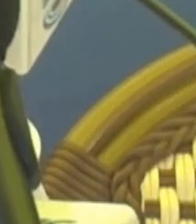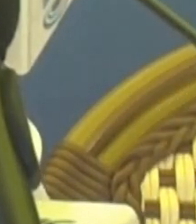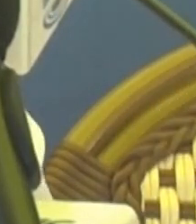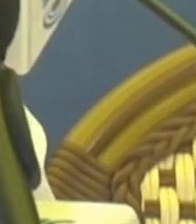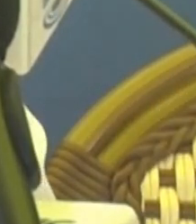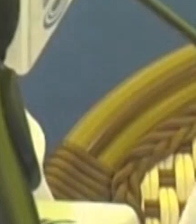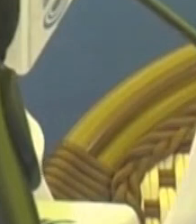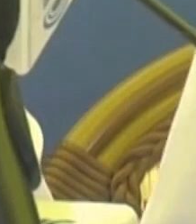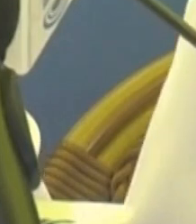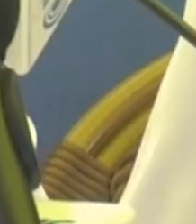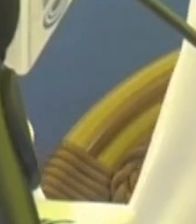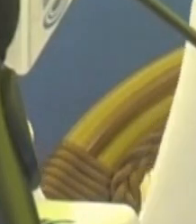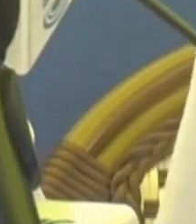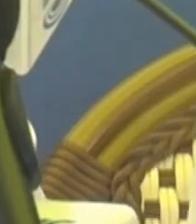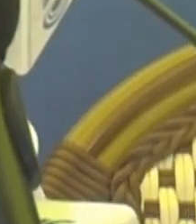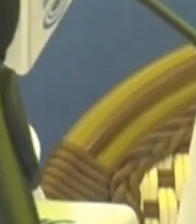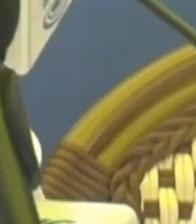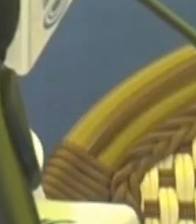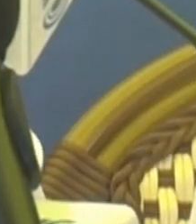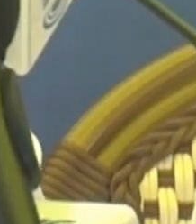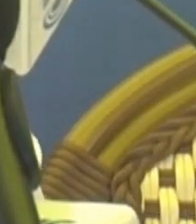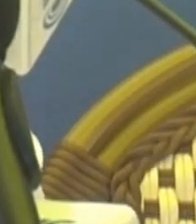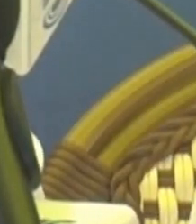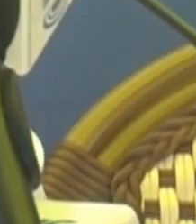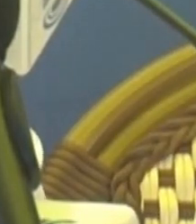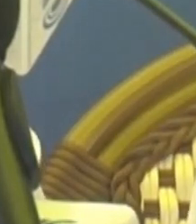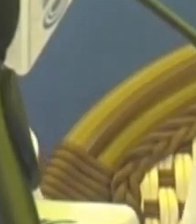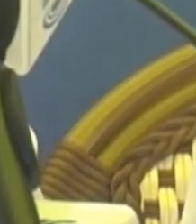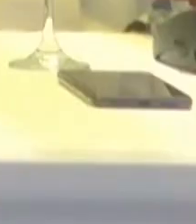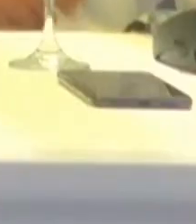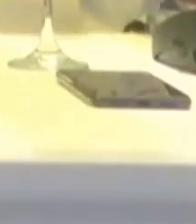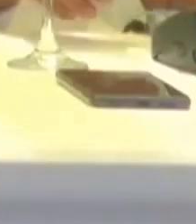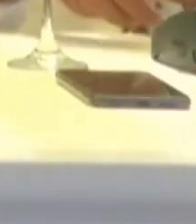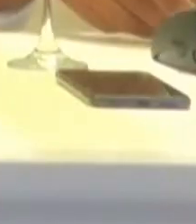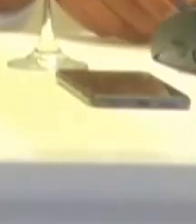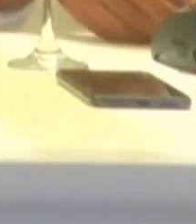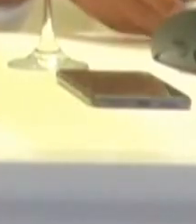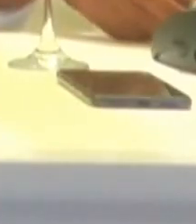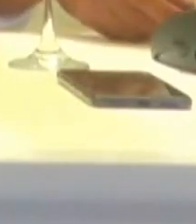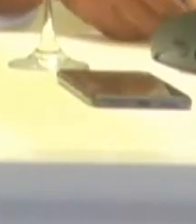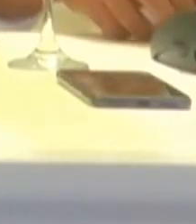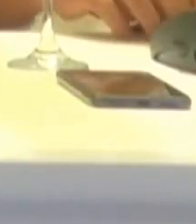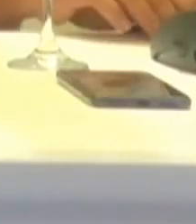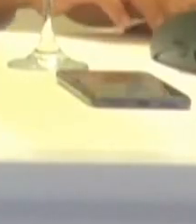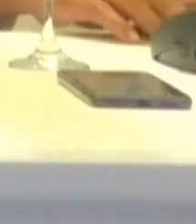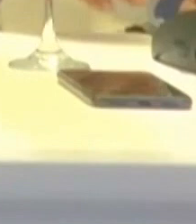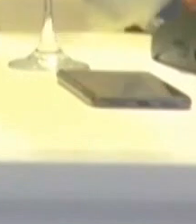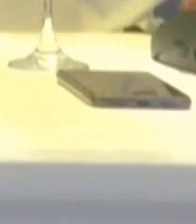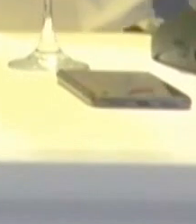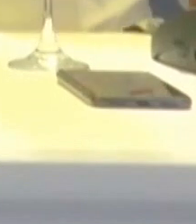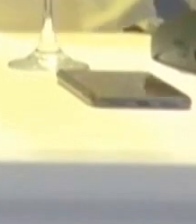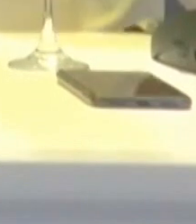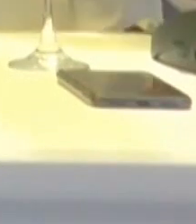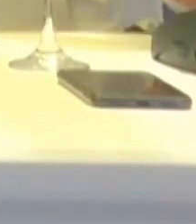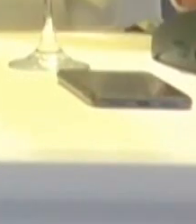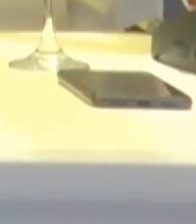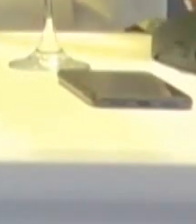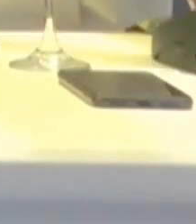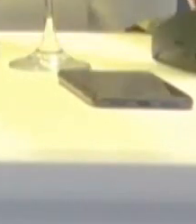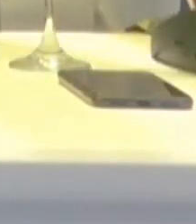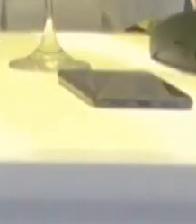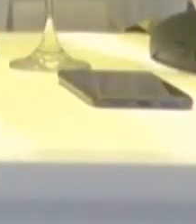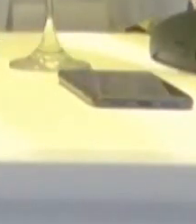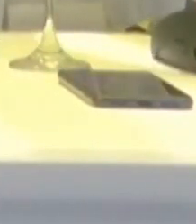de Mompox. Como lo dije en mis palabras, el brazo de Mompox va a ayudar muchísimo. El gobierno nacional está comprometido con este plan